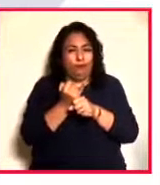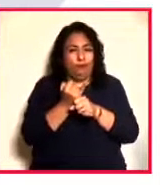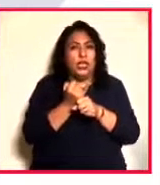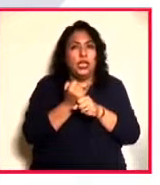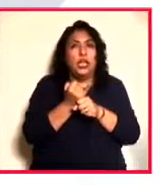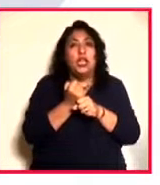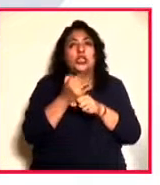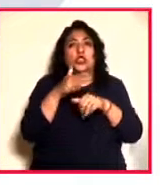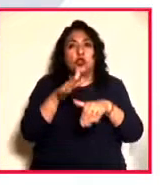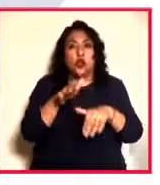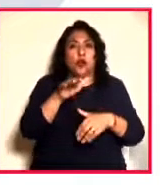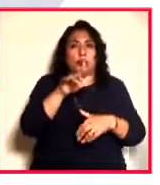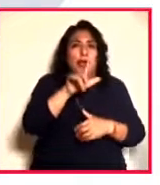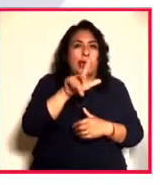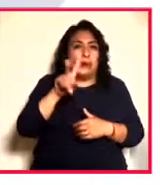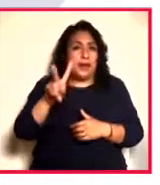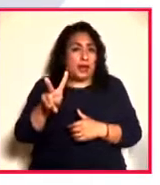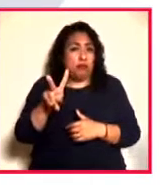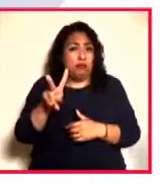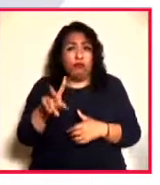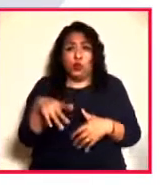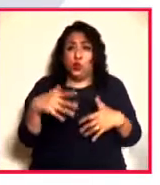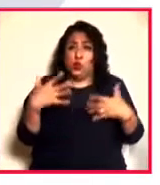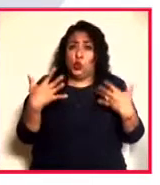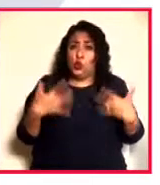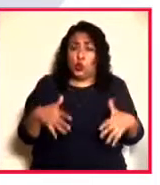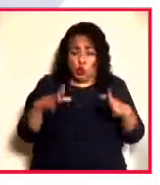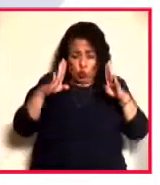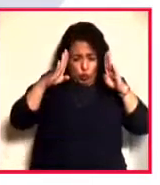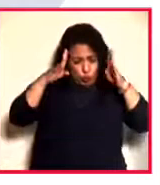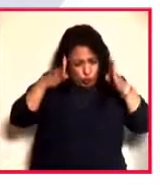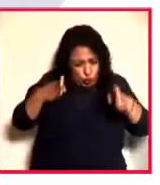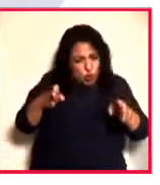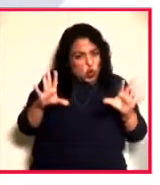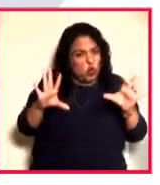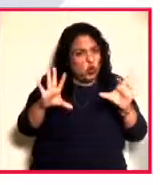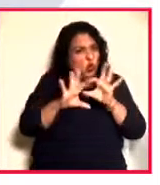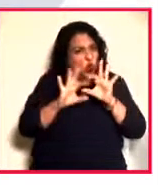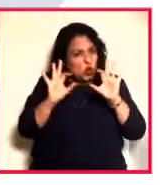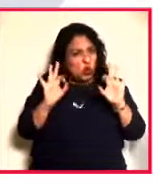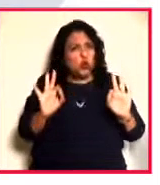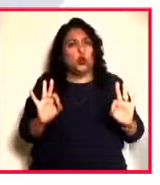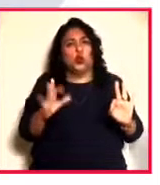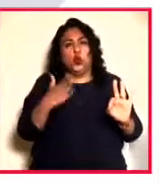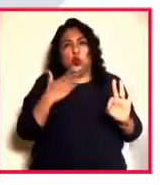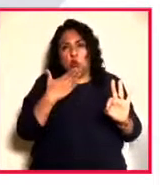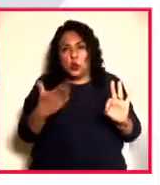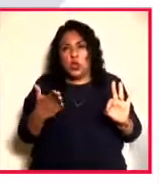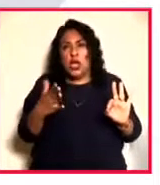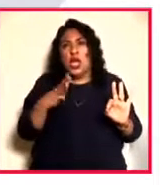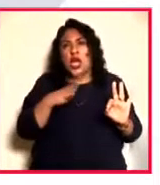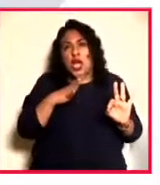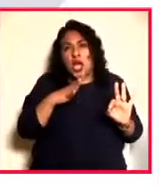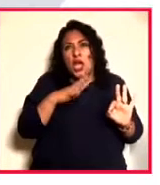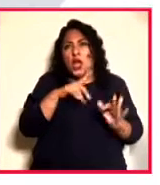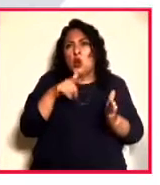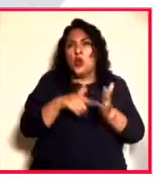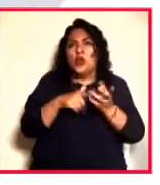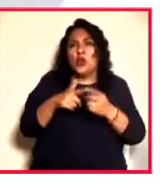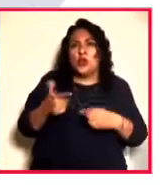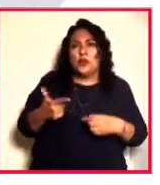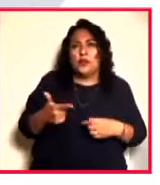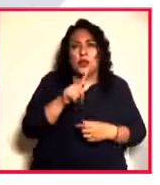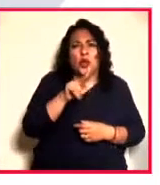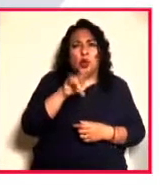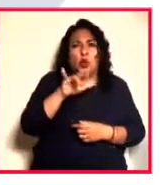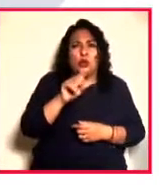torno a López Velarde, muy dedicados, muy lúcidos, como Carlos Ulises Mata en Guanajuato y Luis Vicente de